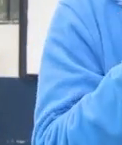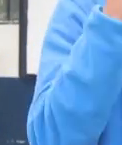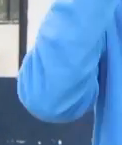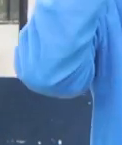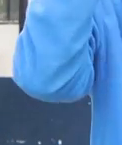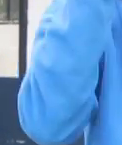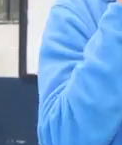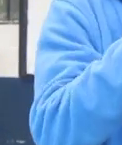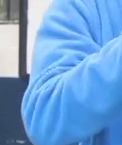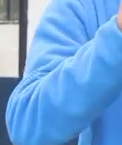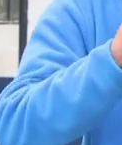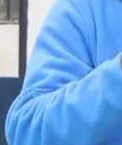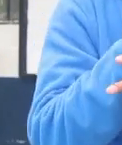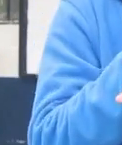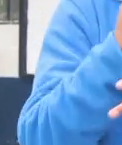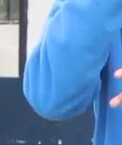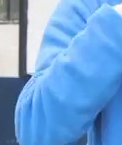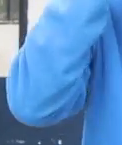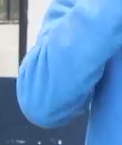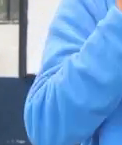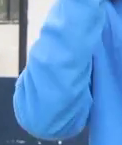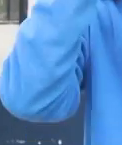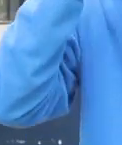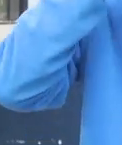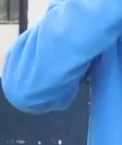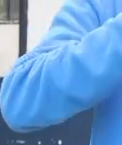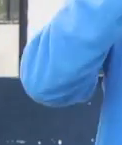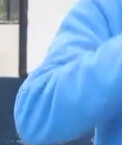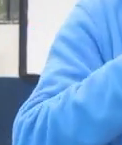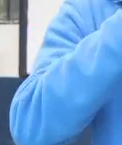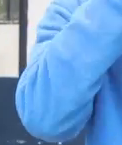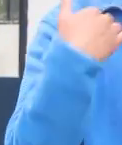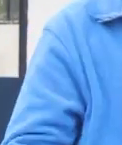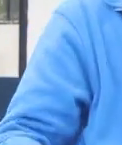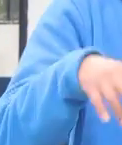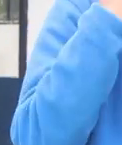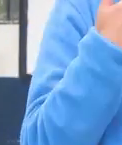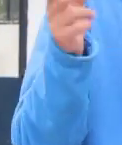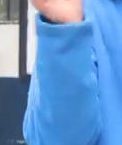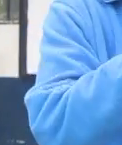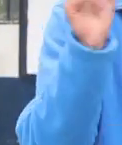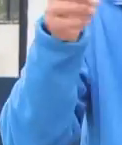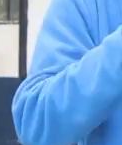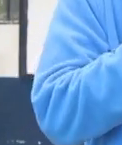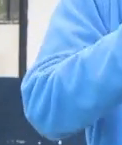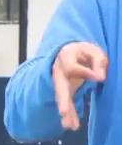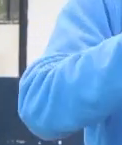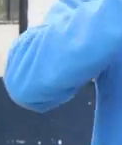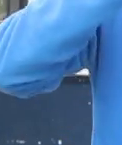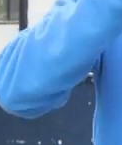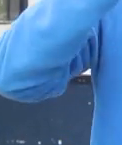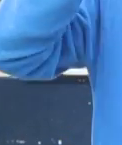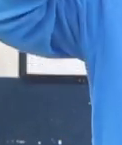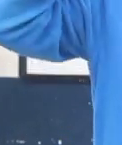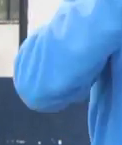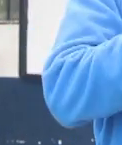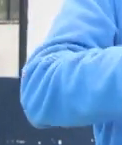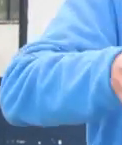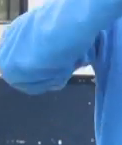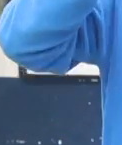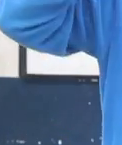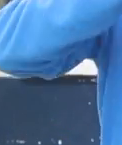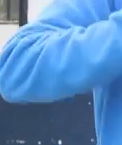todas las personas sordas necesitamos aprender de que tengamos una vida limpia, de que nos evitemos todas